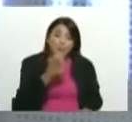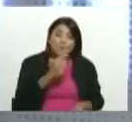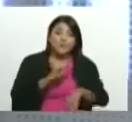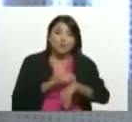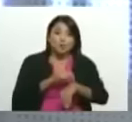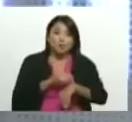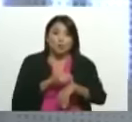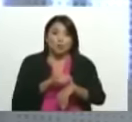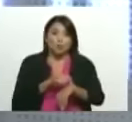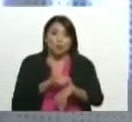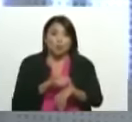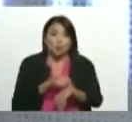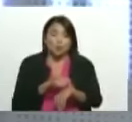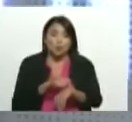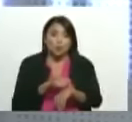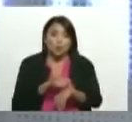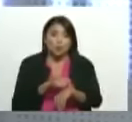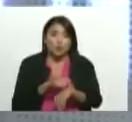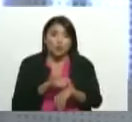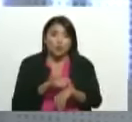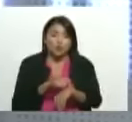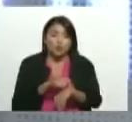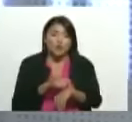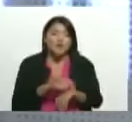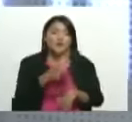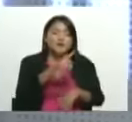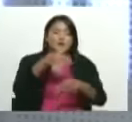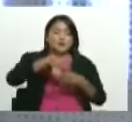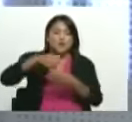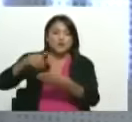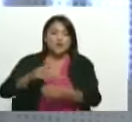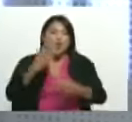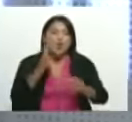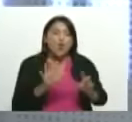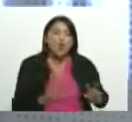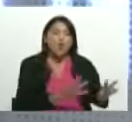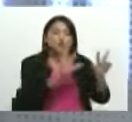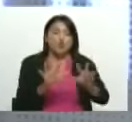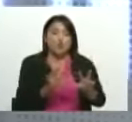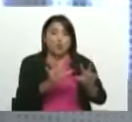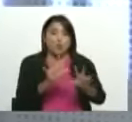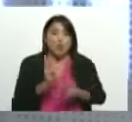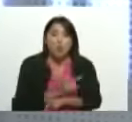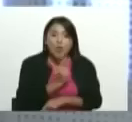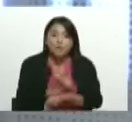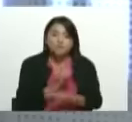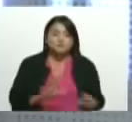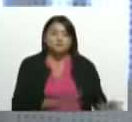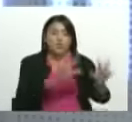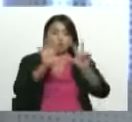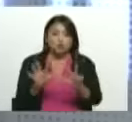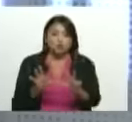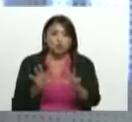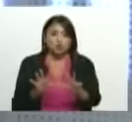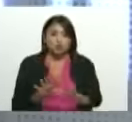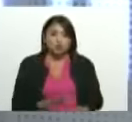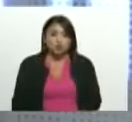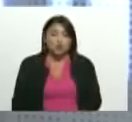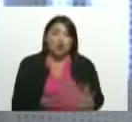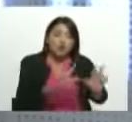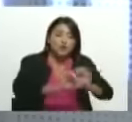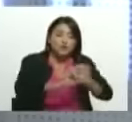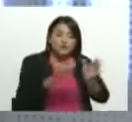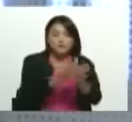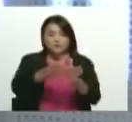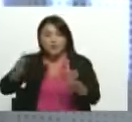Un minuto. La votación duró 8 horas. En el escenario en el cual se instaló a la hora precisa, desde las 8 de la